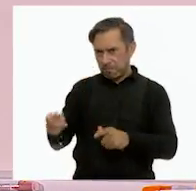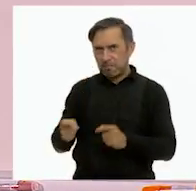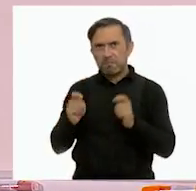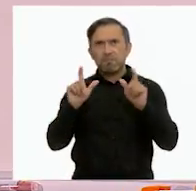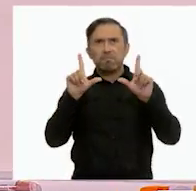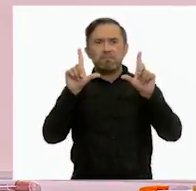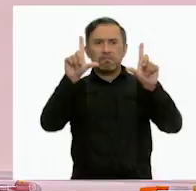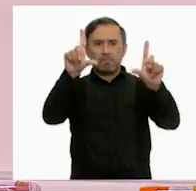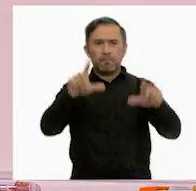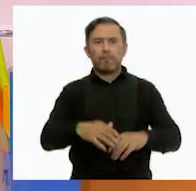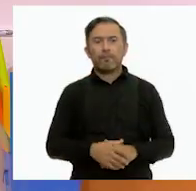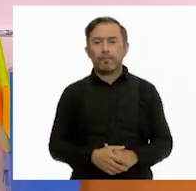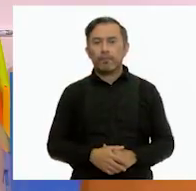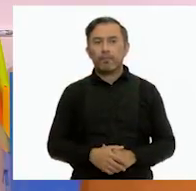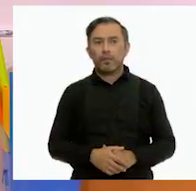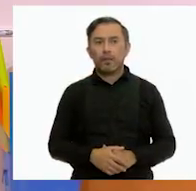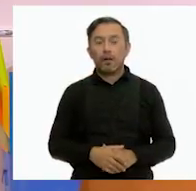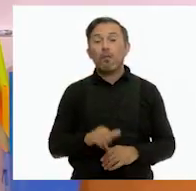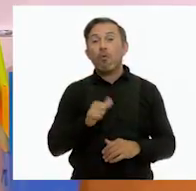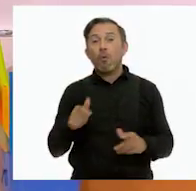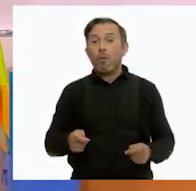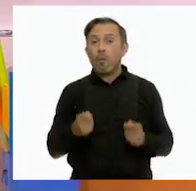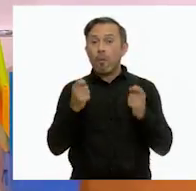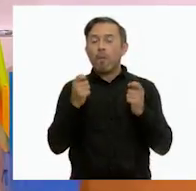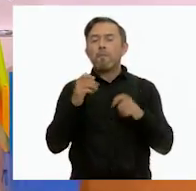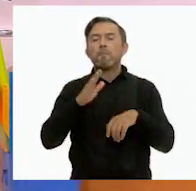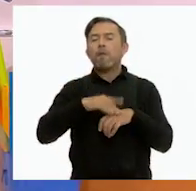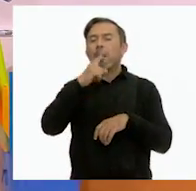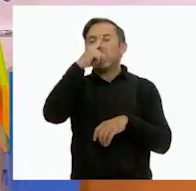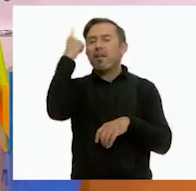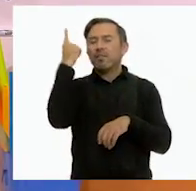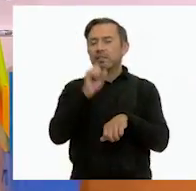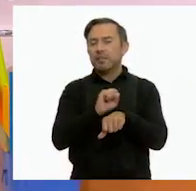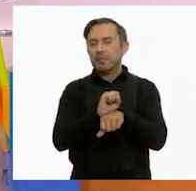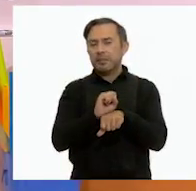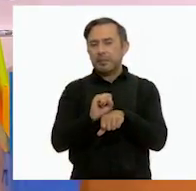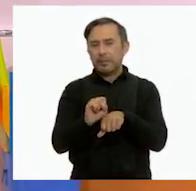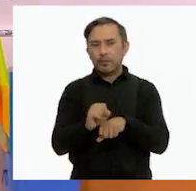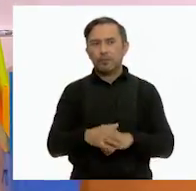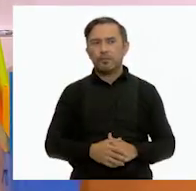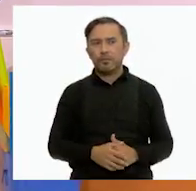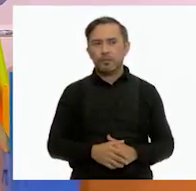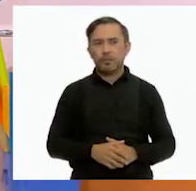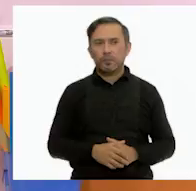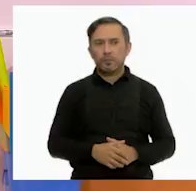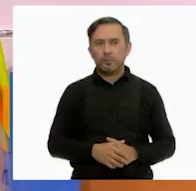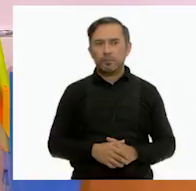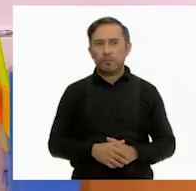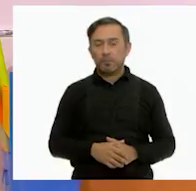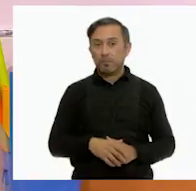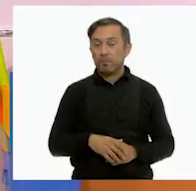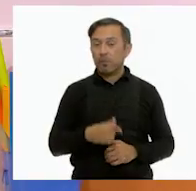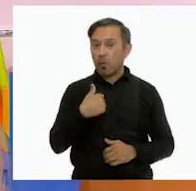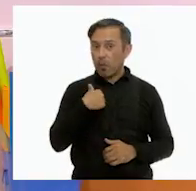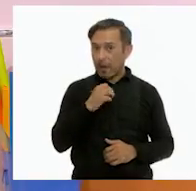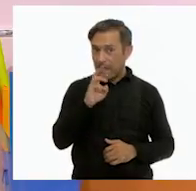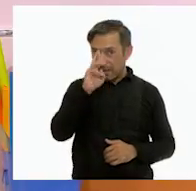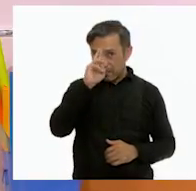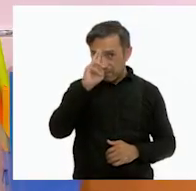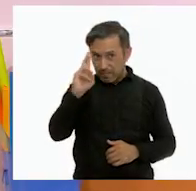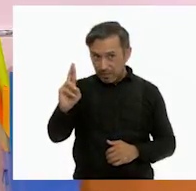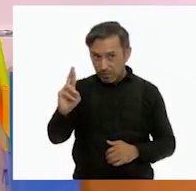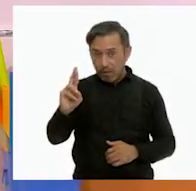La voy a poner. Esta creo que es muy sencilla. Respeto y no molesto a